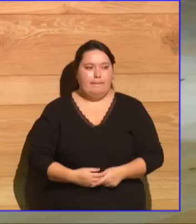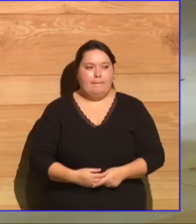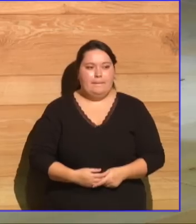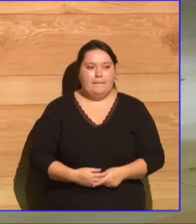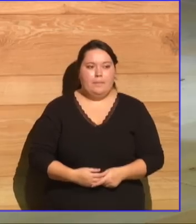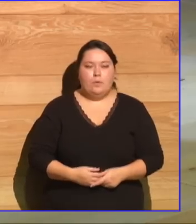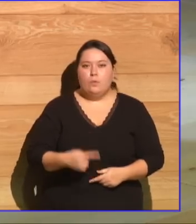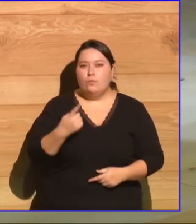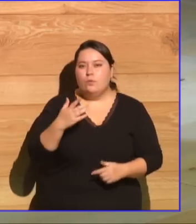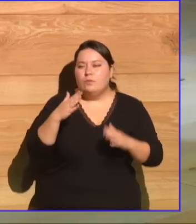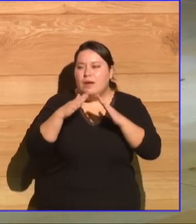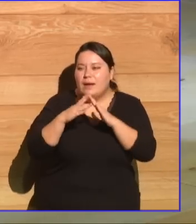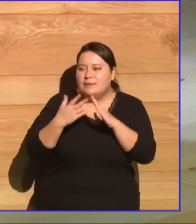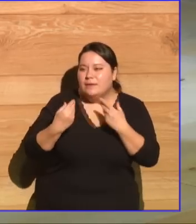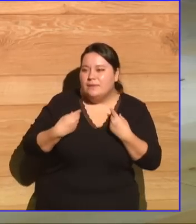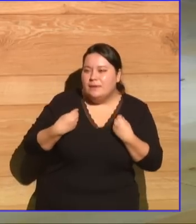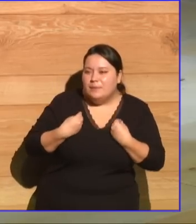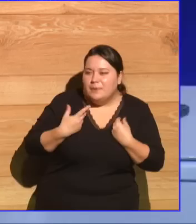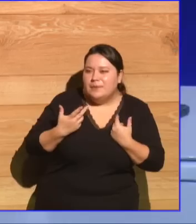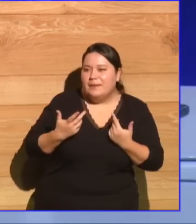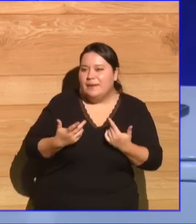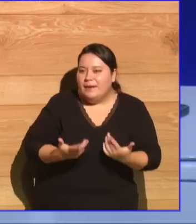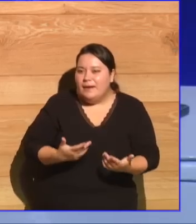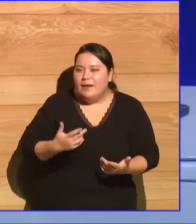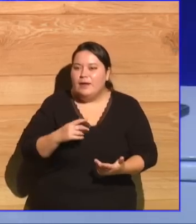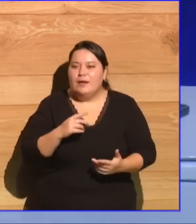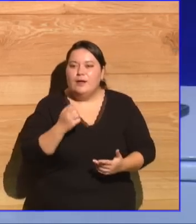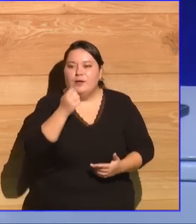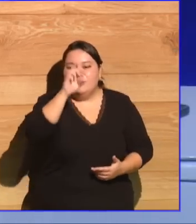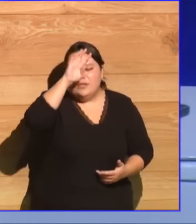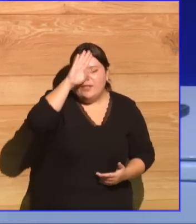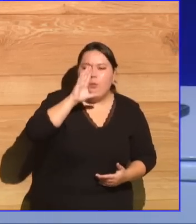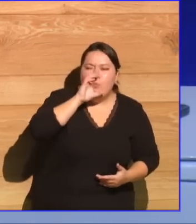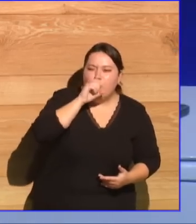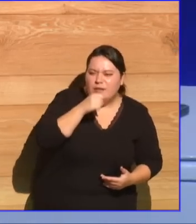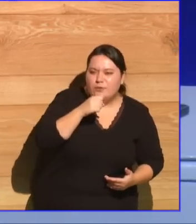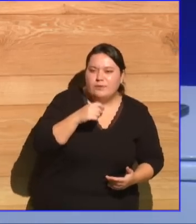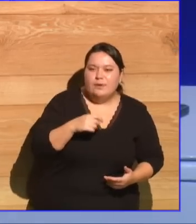Uno que vivía en una casa... Un borrachín. Un sacerdote borrachín.